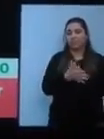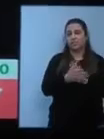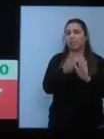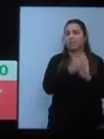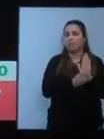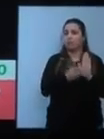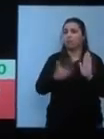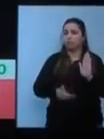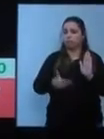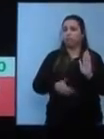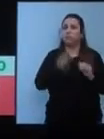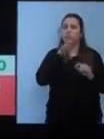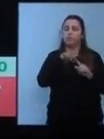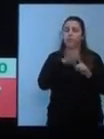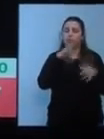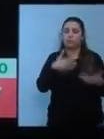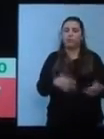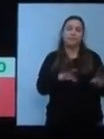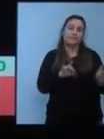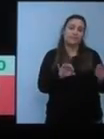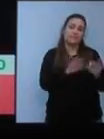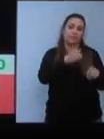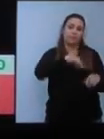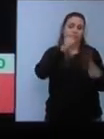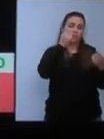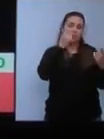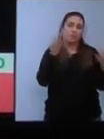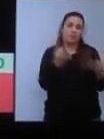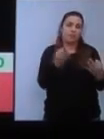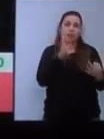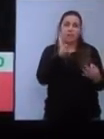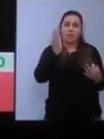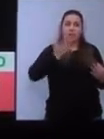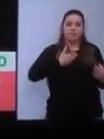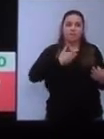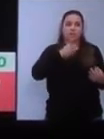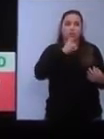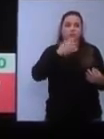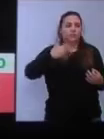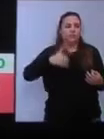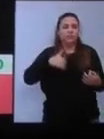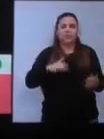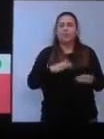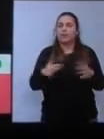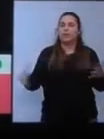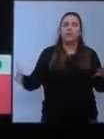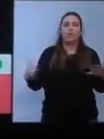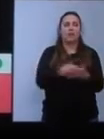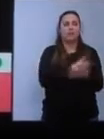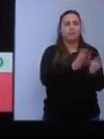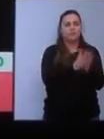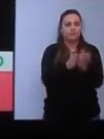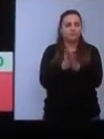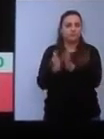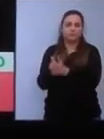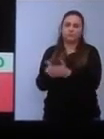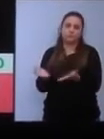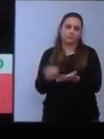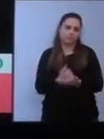¿no?, de cuál es la situación que se vive ahora mismo. Claro, ahí os podéis dar cuenta lo que nos está afectando ya a todos los compañeros directamente,